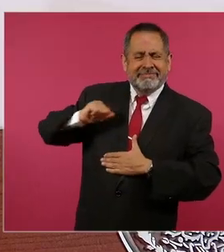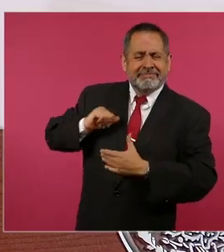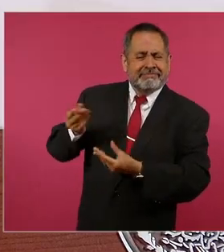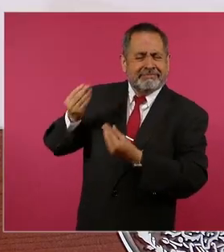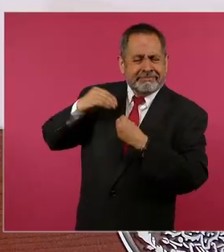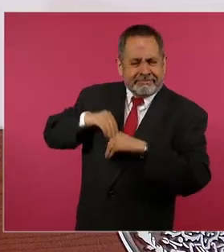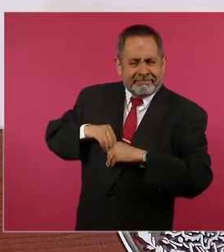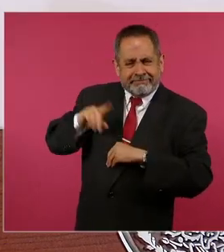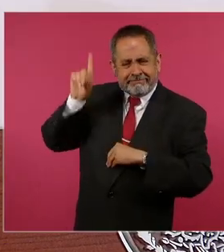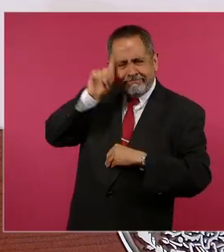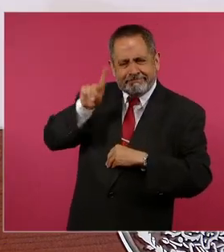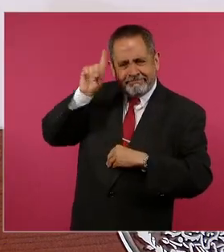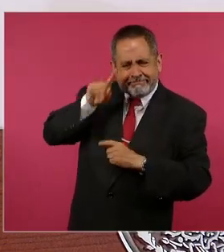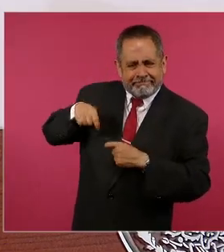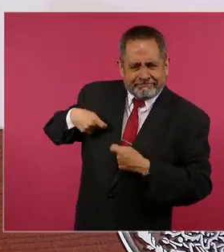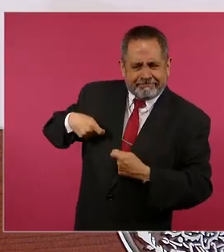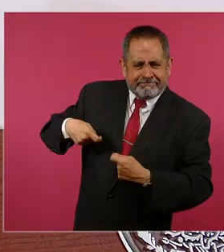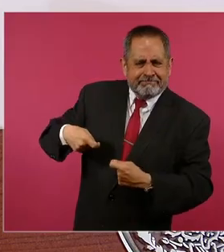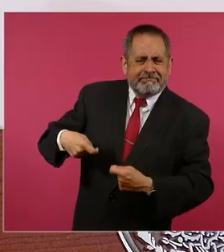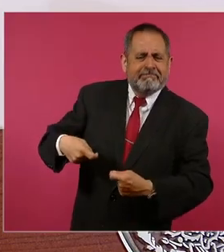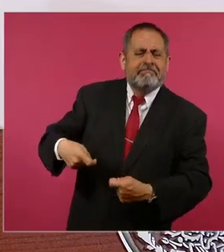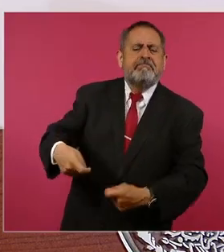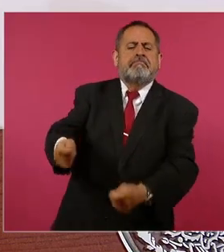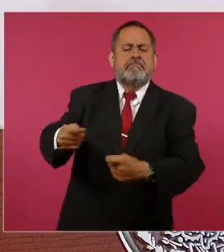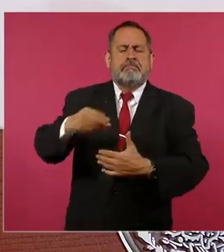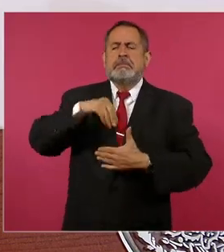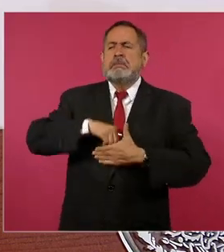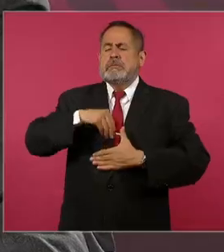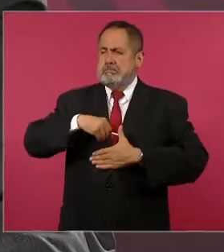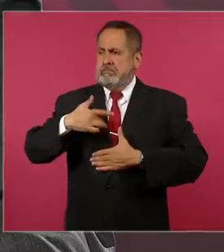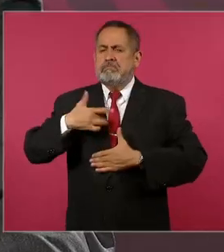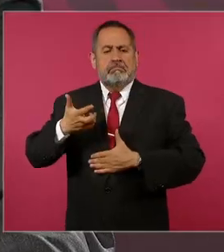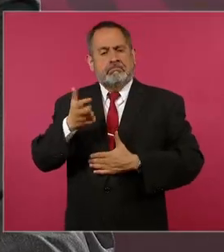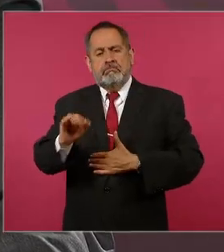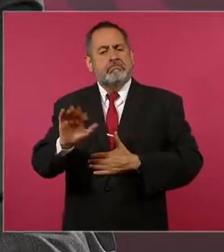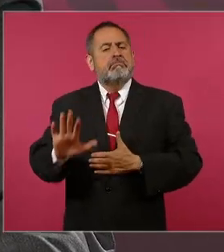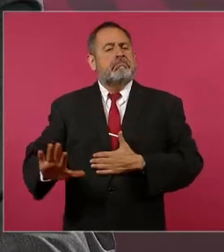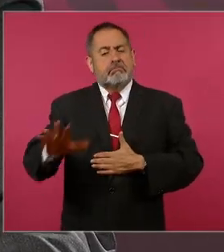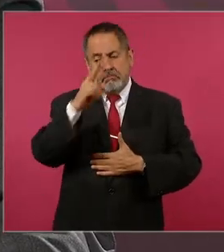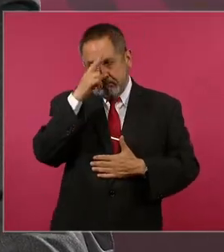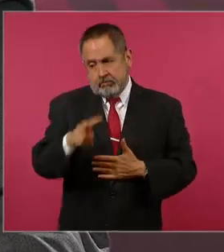viene de la época prehispánica, y quiero